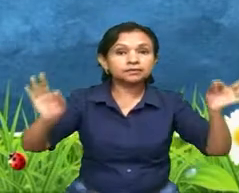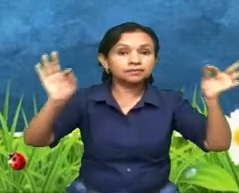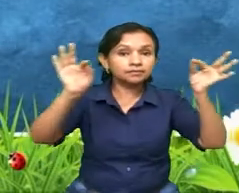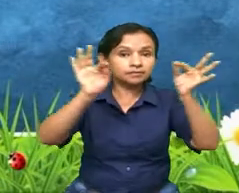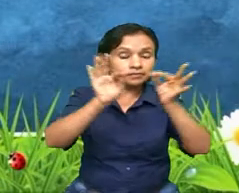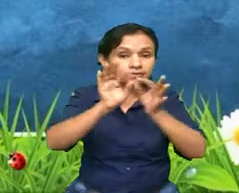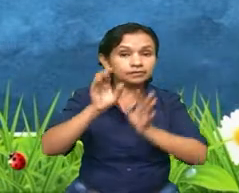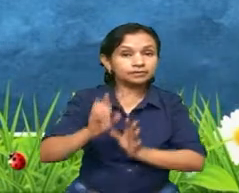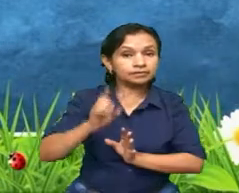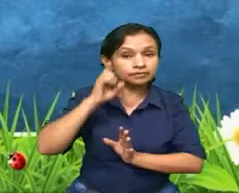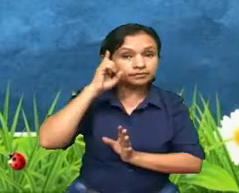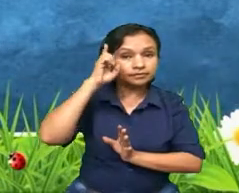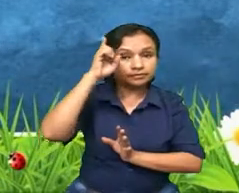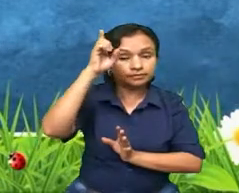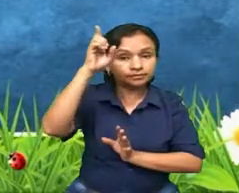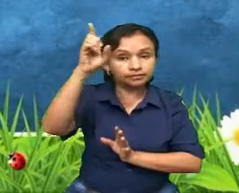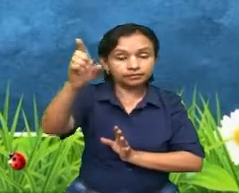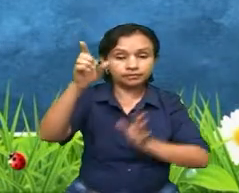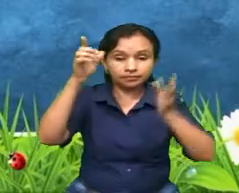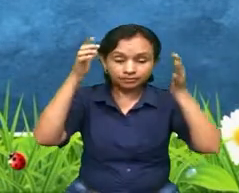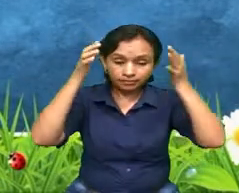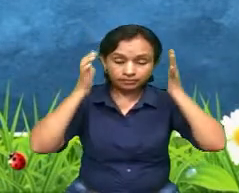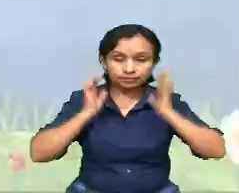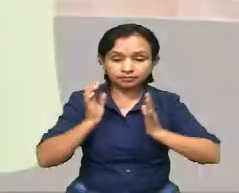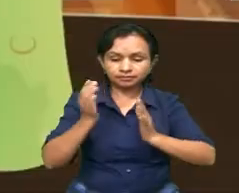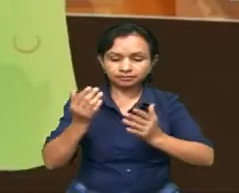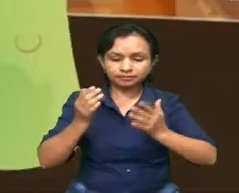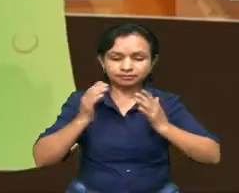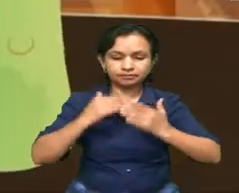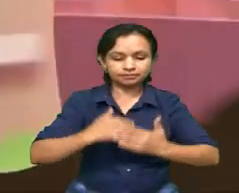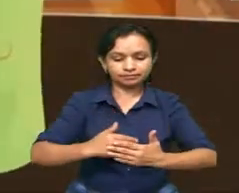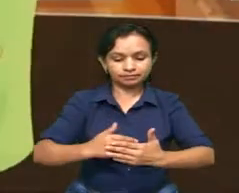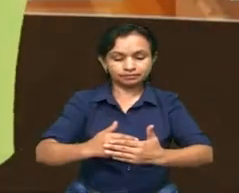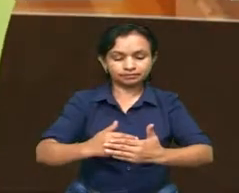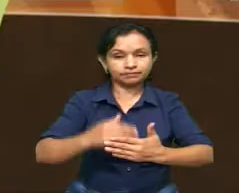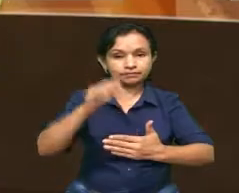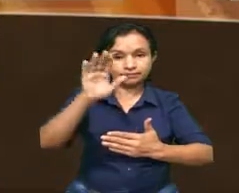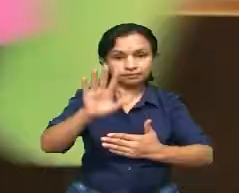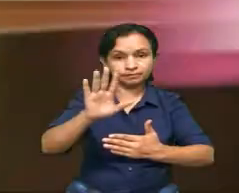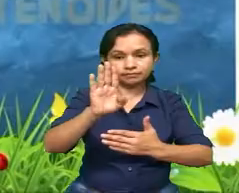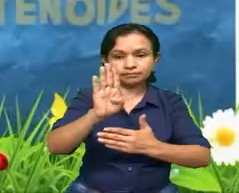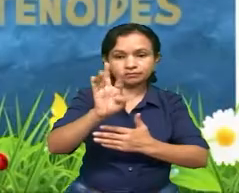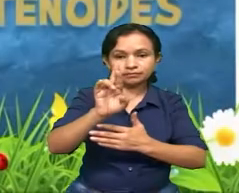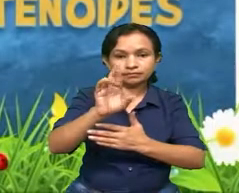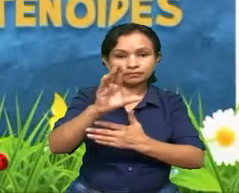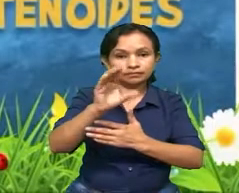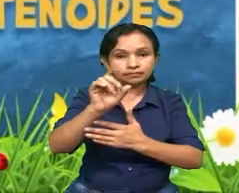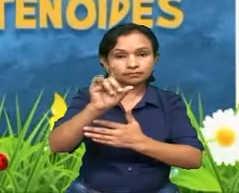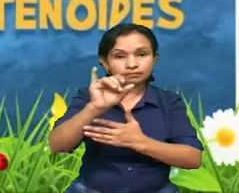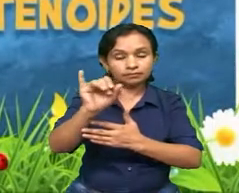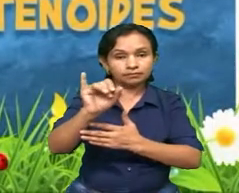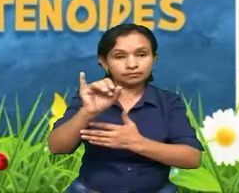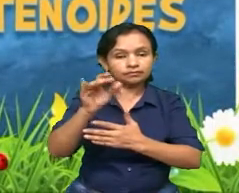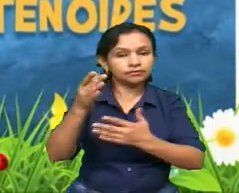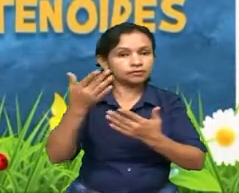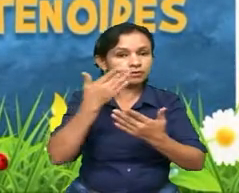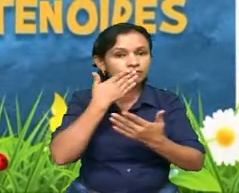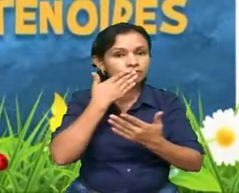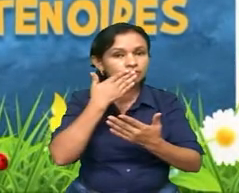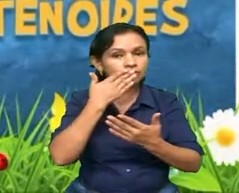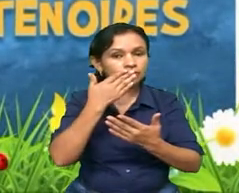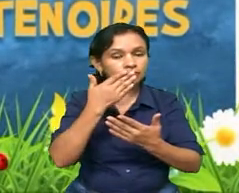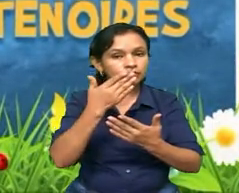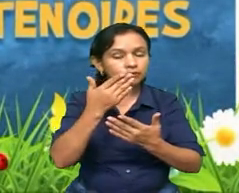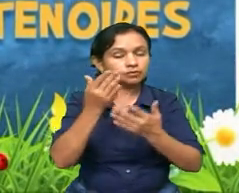para el desarrollo del sistema nervioso del pequeño. 5. Brócoli. Los beneficios del brócoli